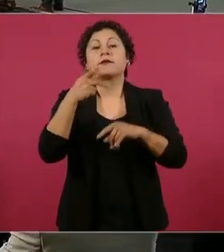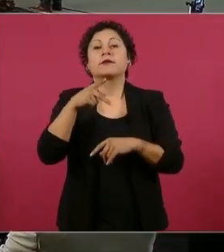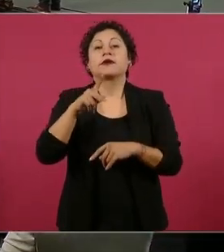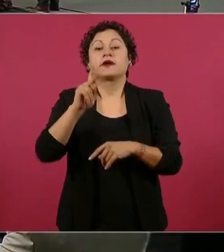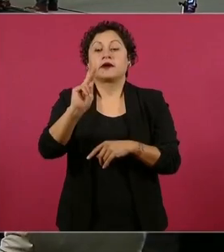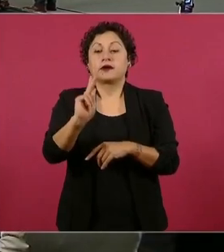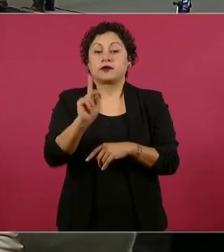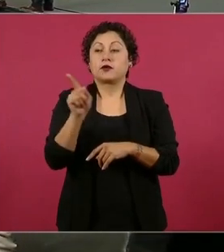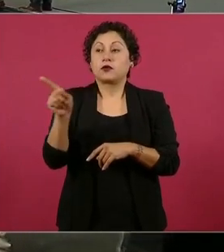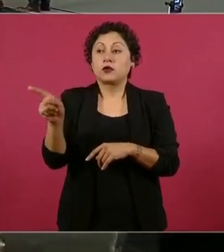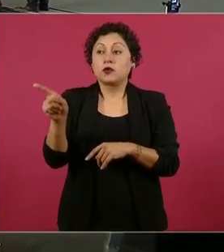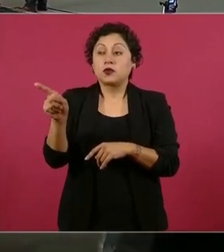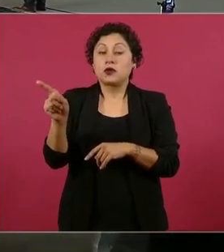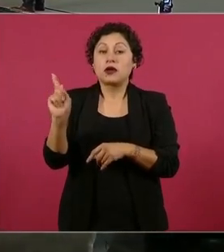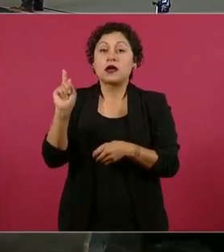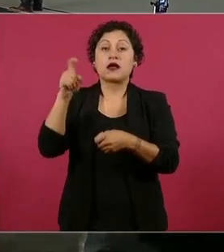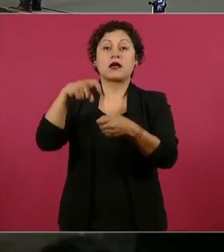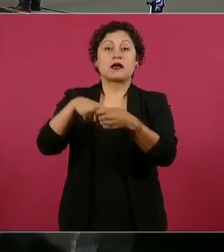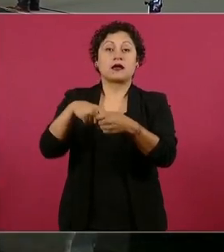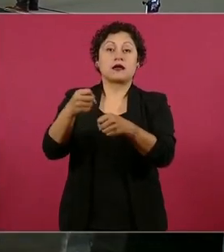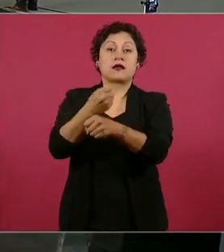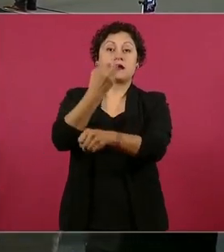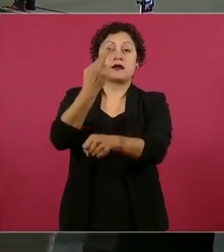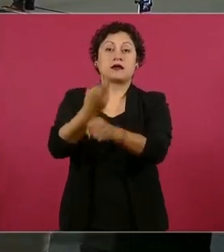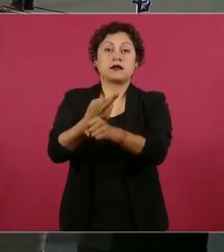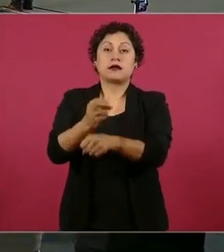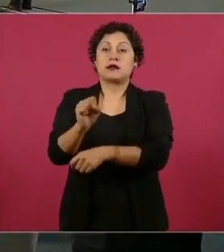en la Secretaría de la Defensa.